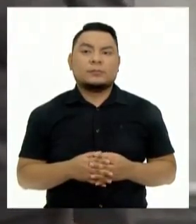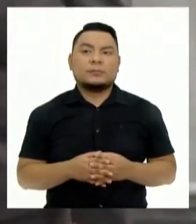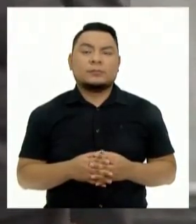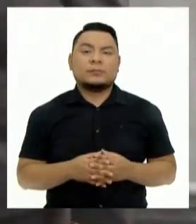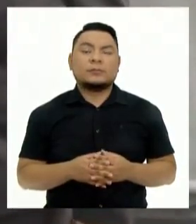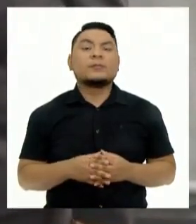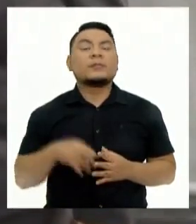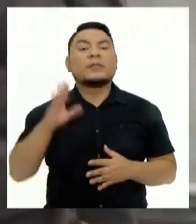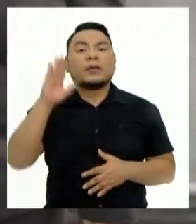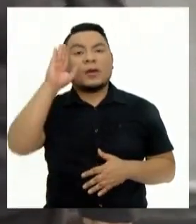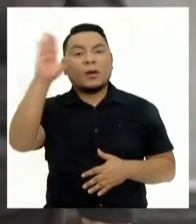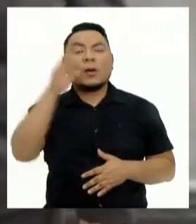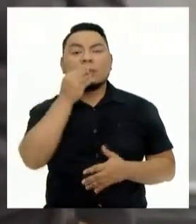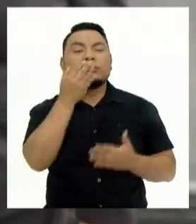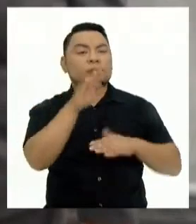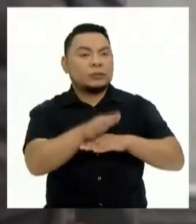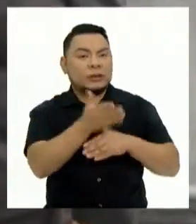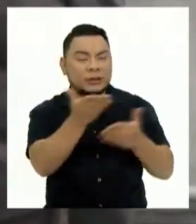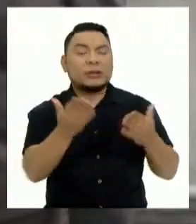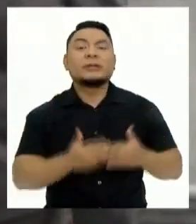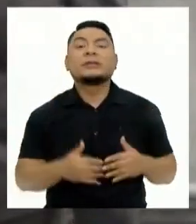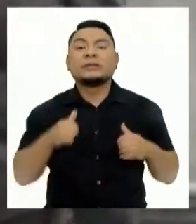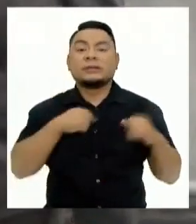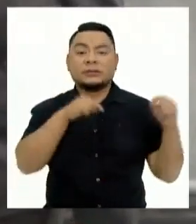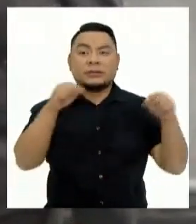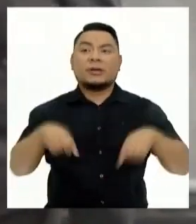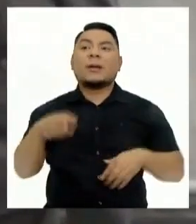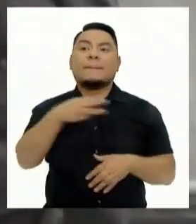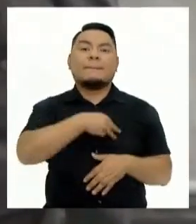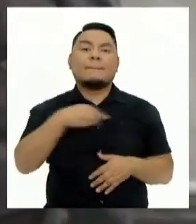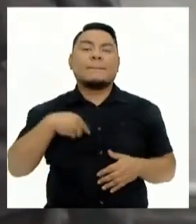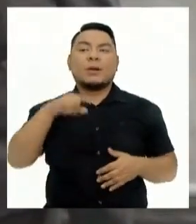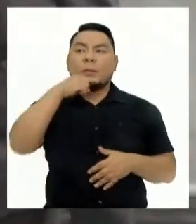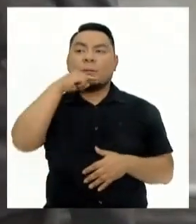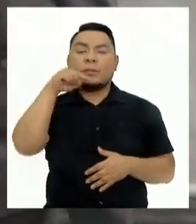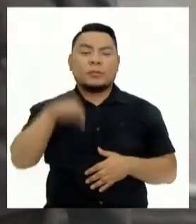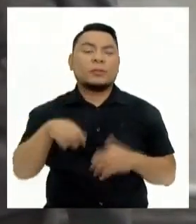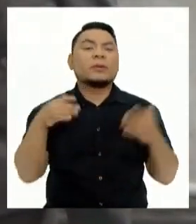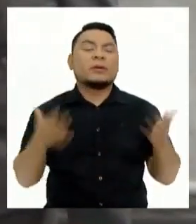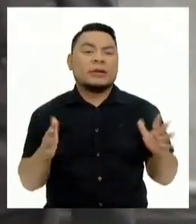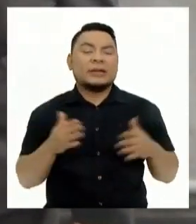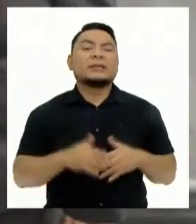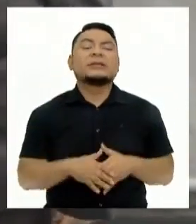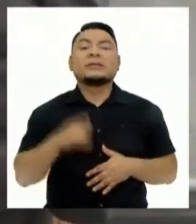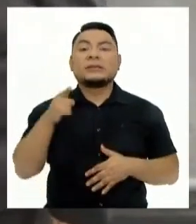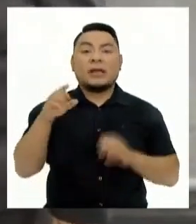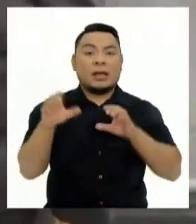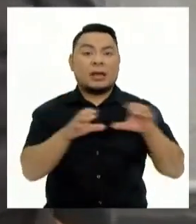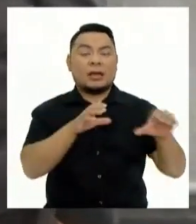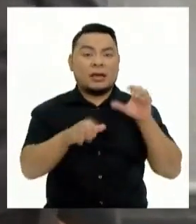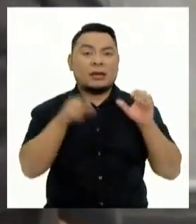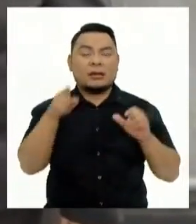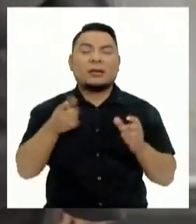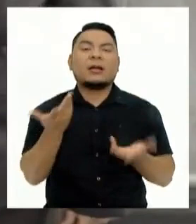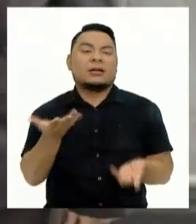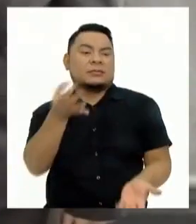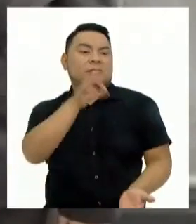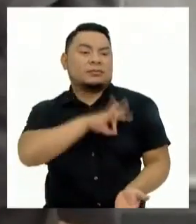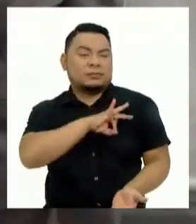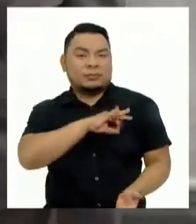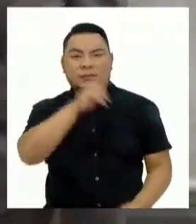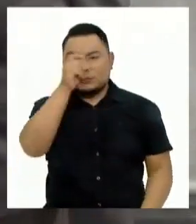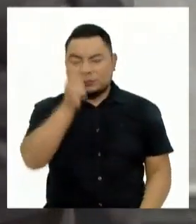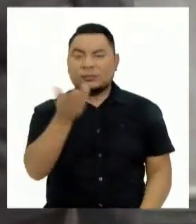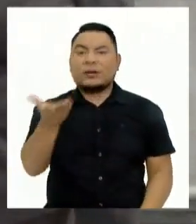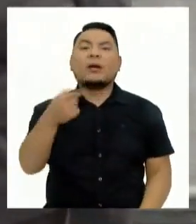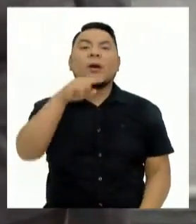Sí, ¿cómo están? Muy buenas tardes. Nos encontramos en el Ministerio de la Mujer, donde se ha realizado la condecoración Orden Emérito